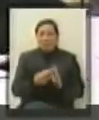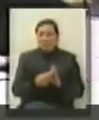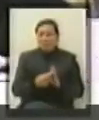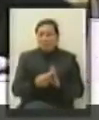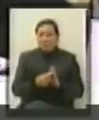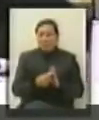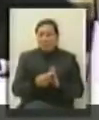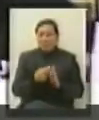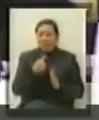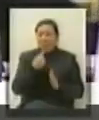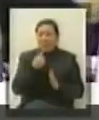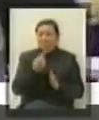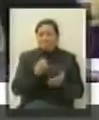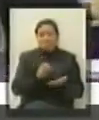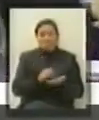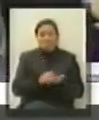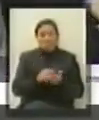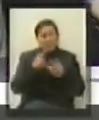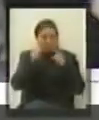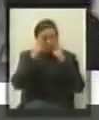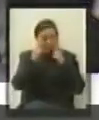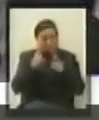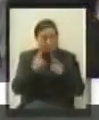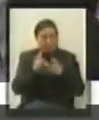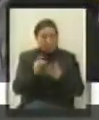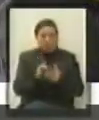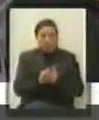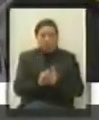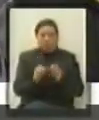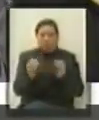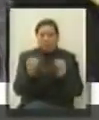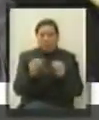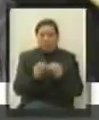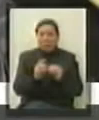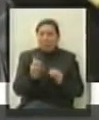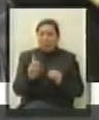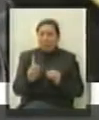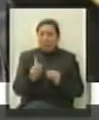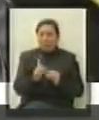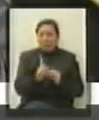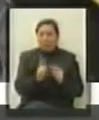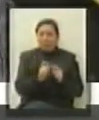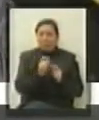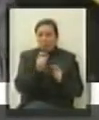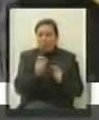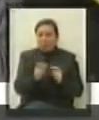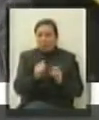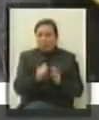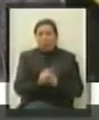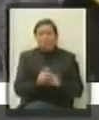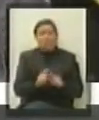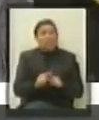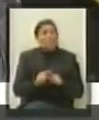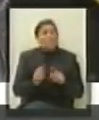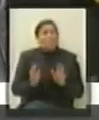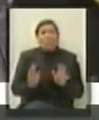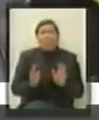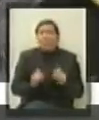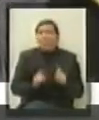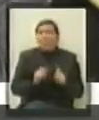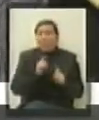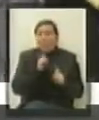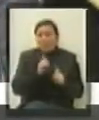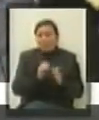nacional me inspira el mayor de los respetos, como me lo inspira cada uno de los señores congresistas, independientemente de cuál